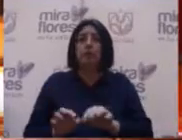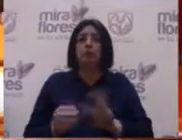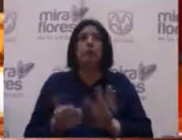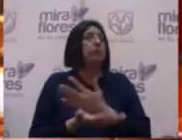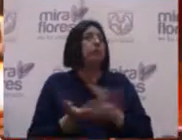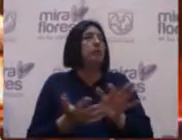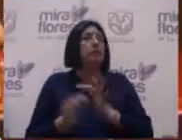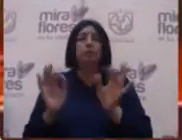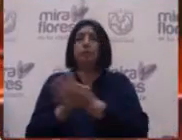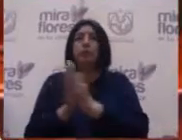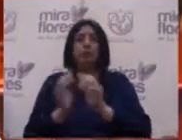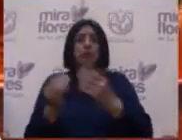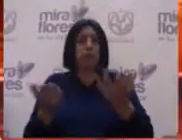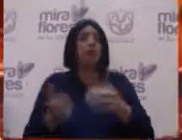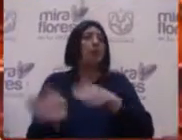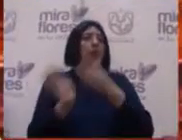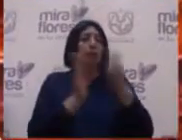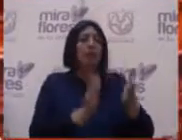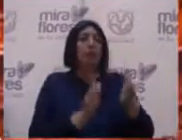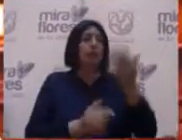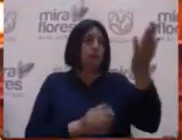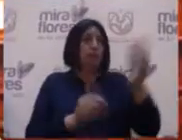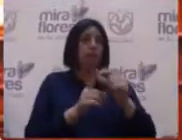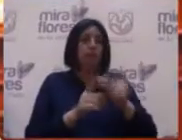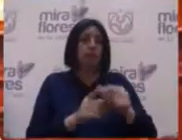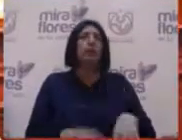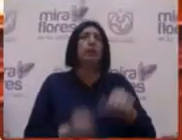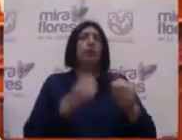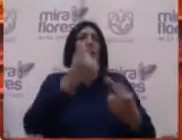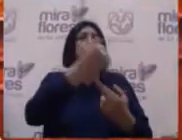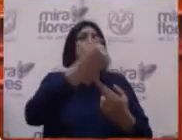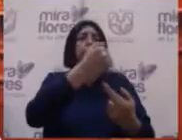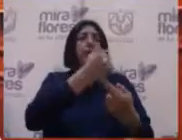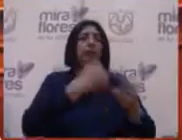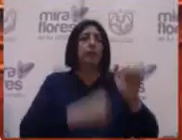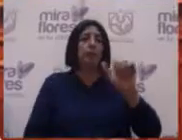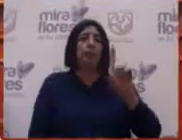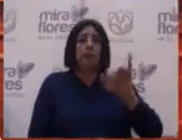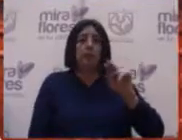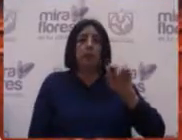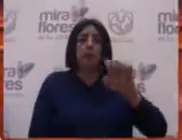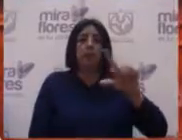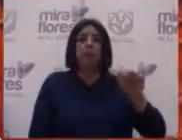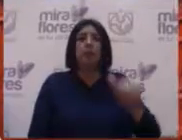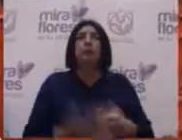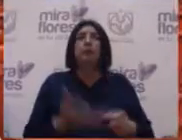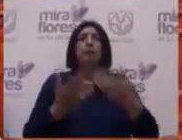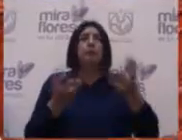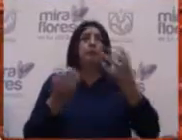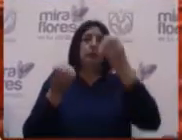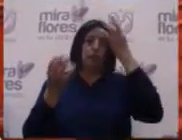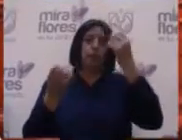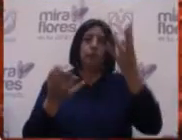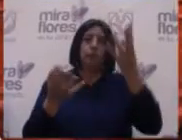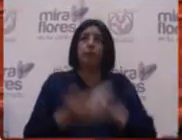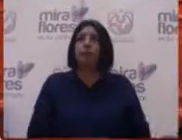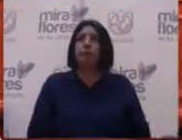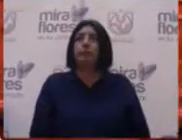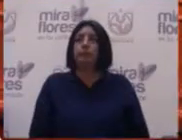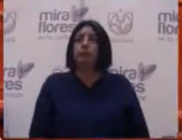Ningún pedido, señor. Ningún pedido por escrito. Entonces, vamos a darle el uso de la palabra a la regidora Daniela Lozano para que haga el informe del